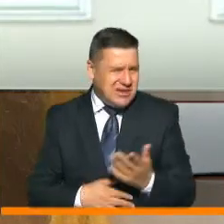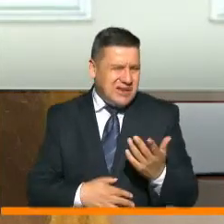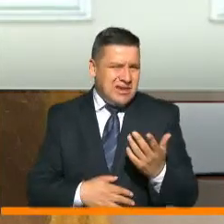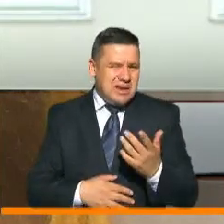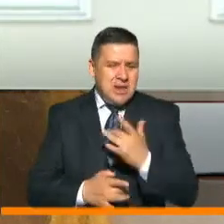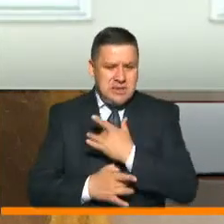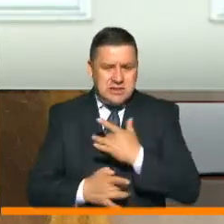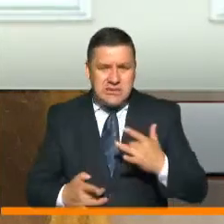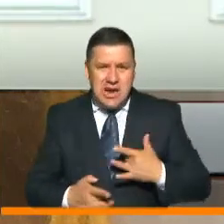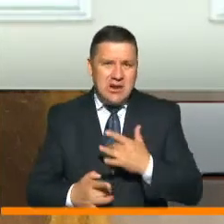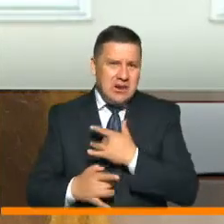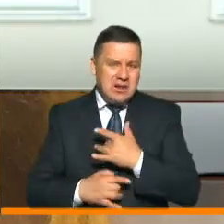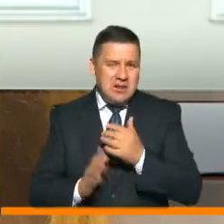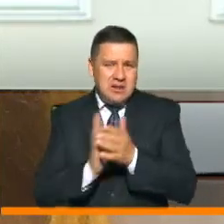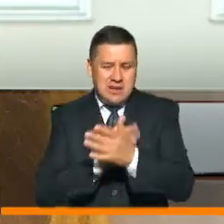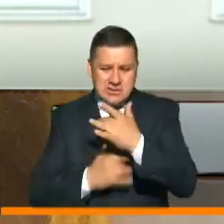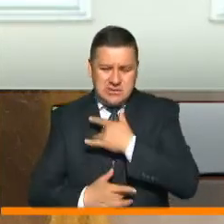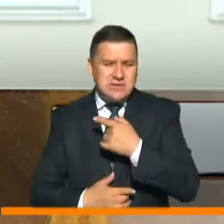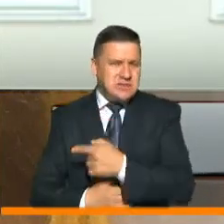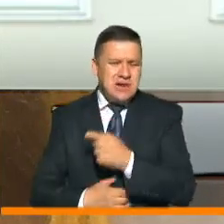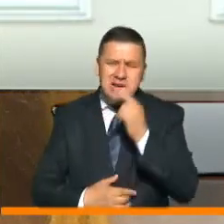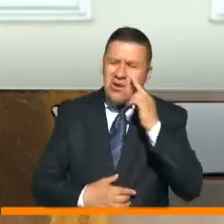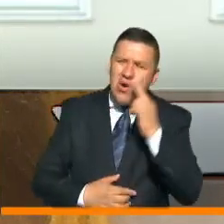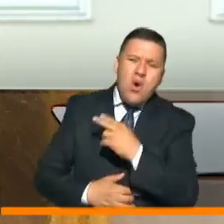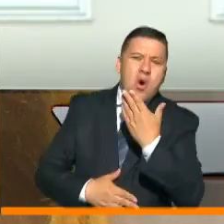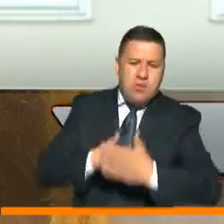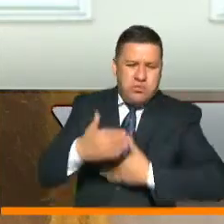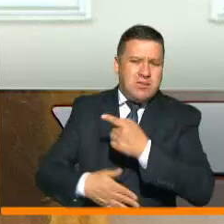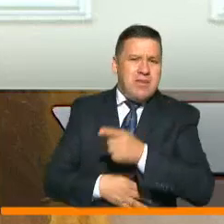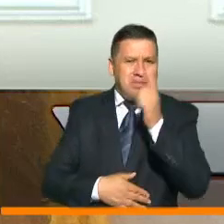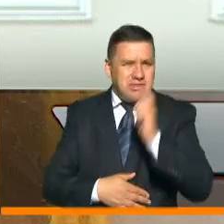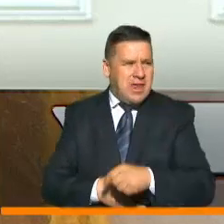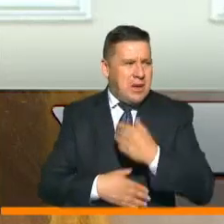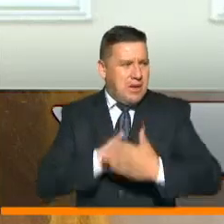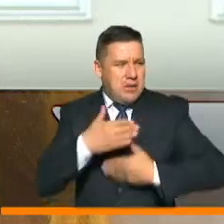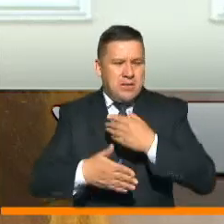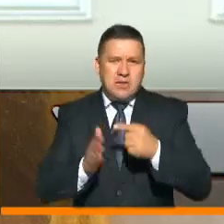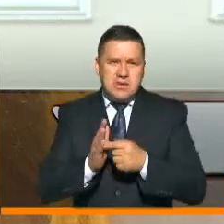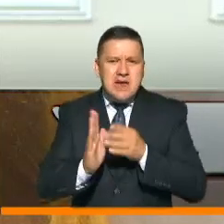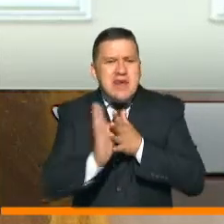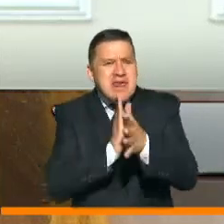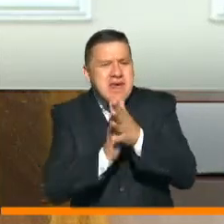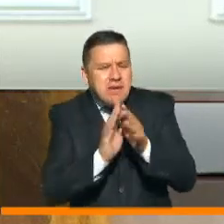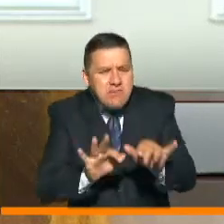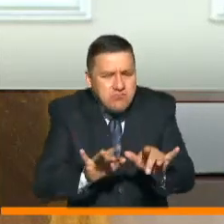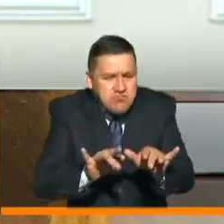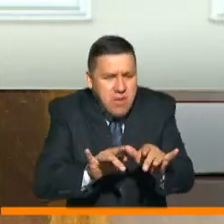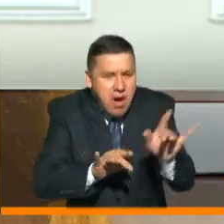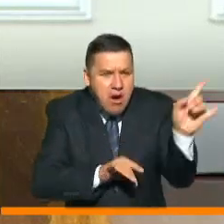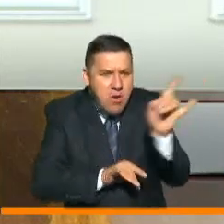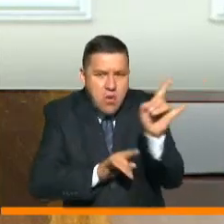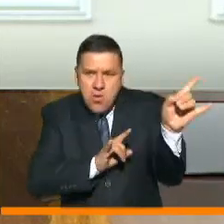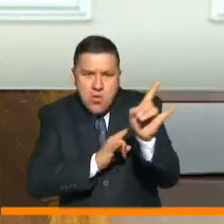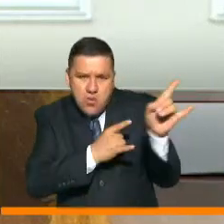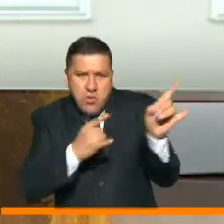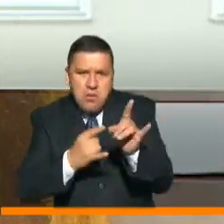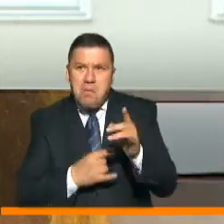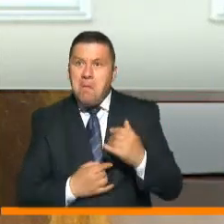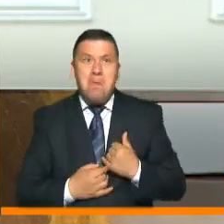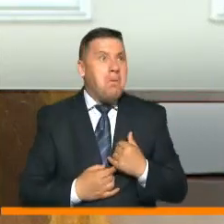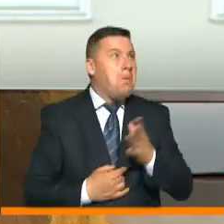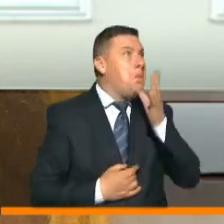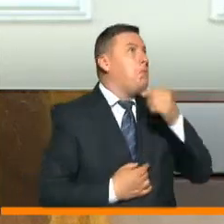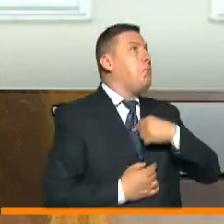el sector de la salud, al talento humano en salud, para que vean cómo deben procesar su información, sobre todo para aquellos que todavía no han